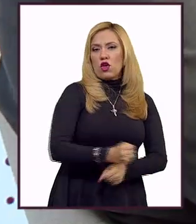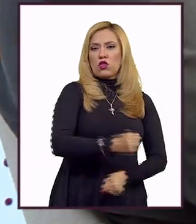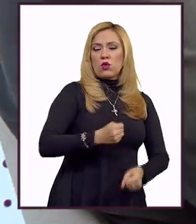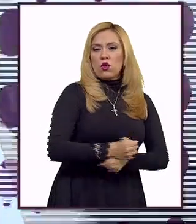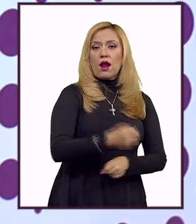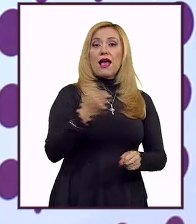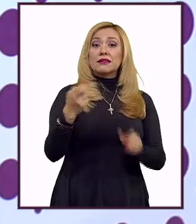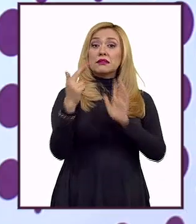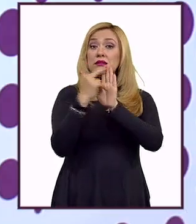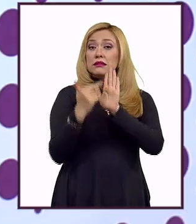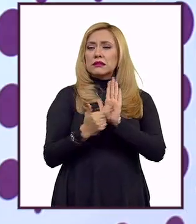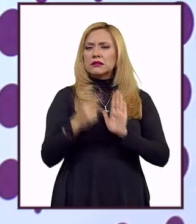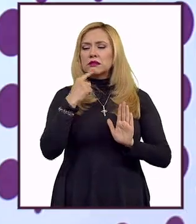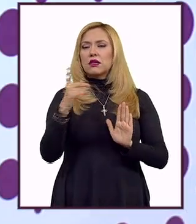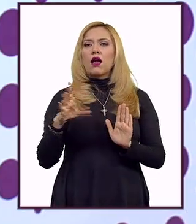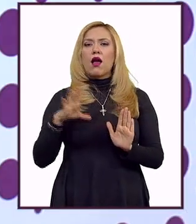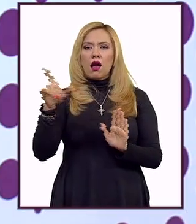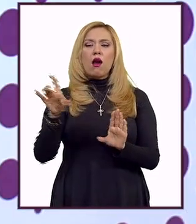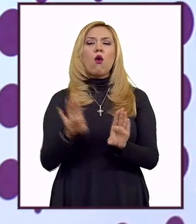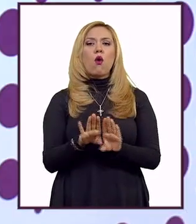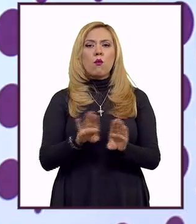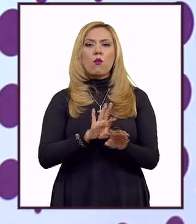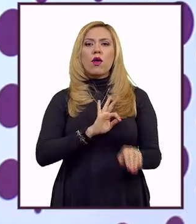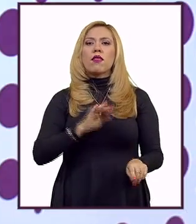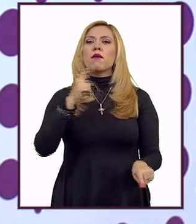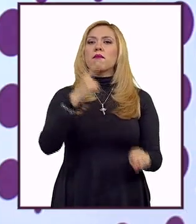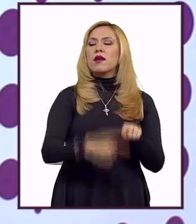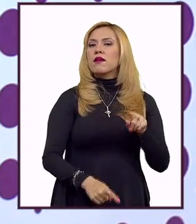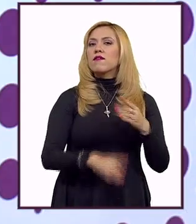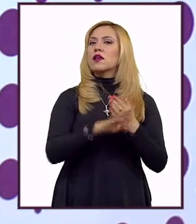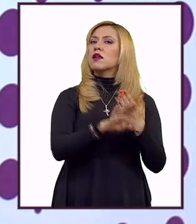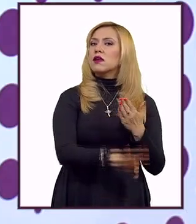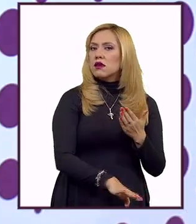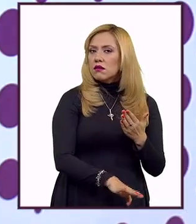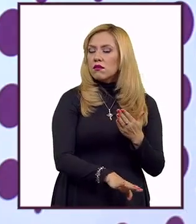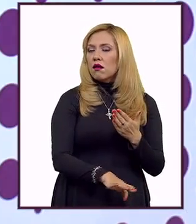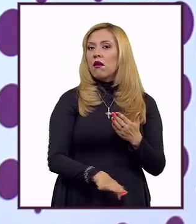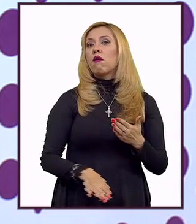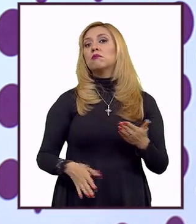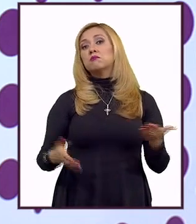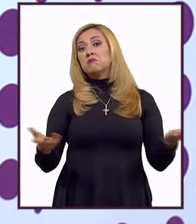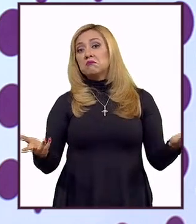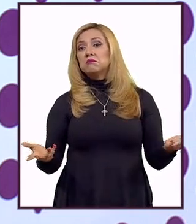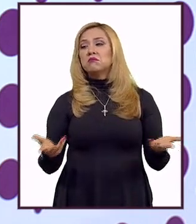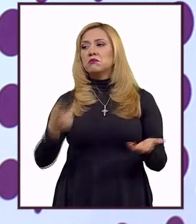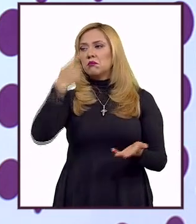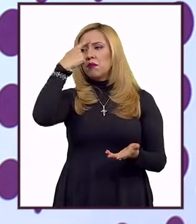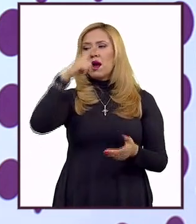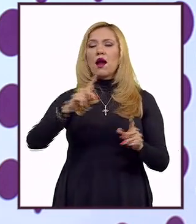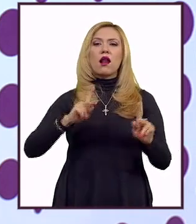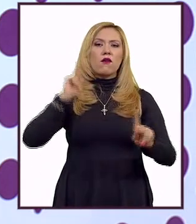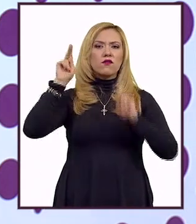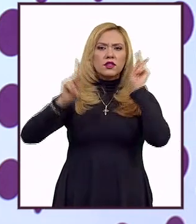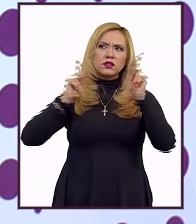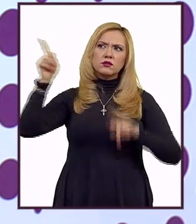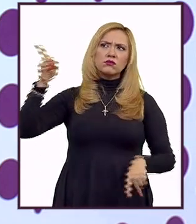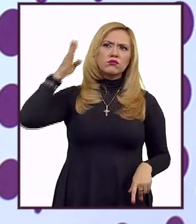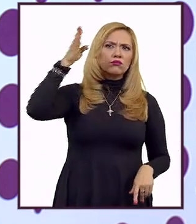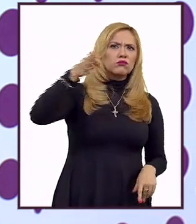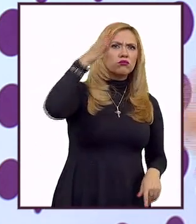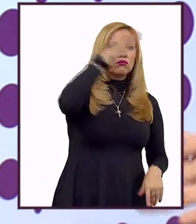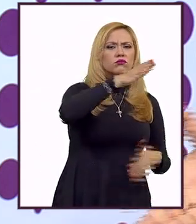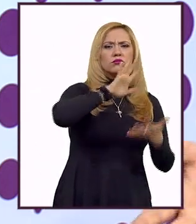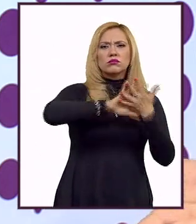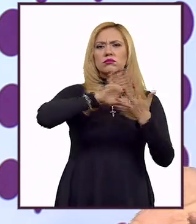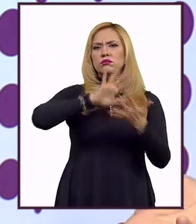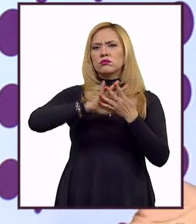facultativo establece un sistema de prevención de la tortura que crea un modelo de visitas a los lugares de privación de libertad,